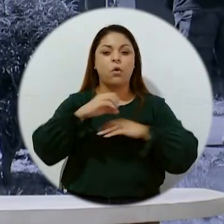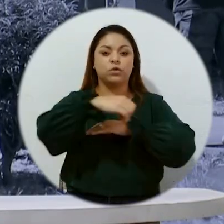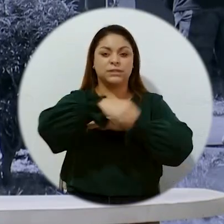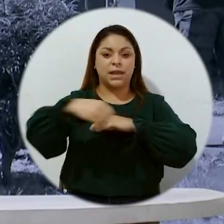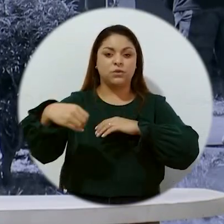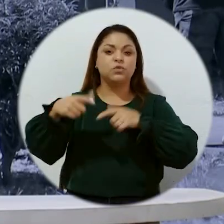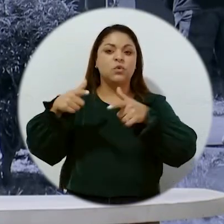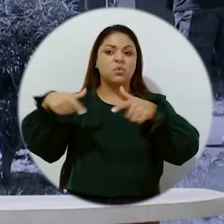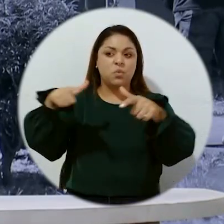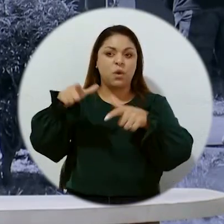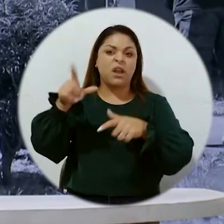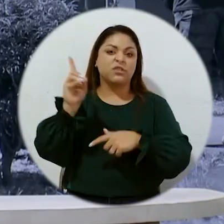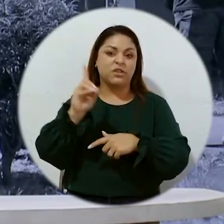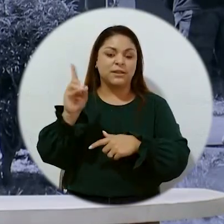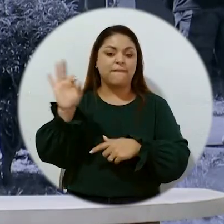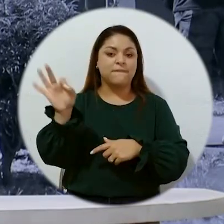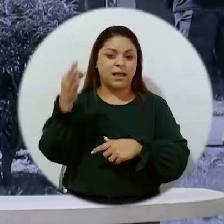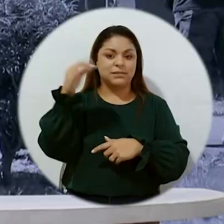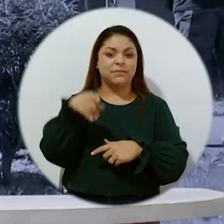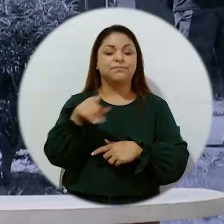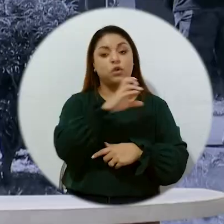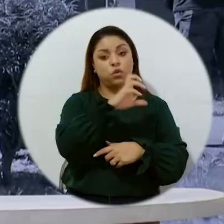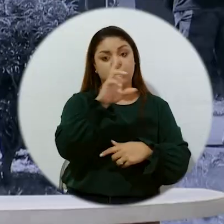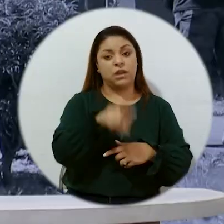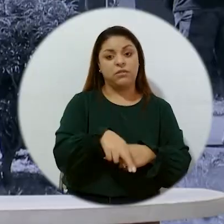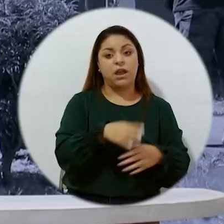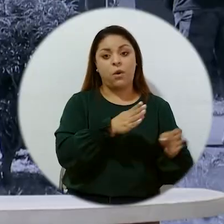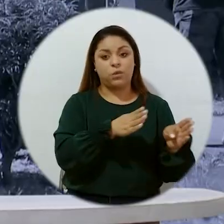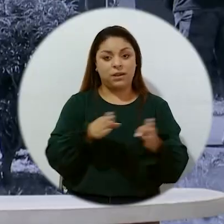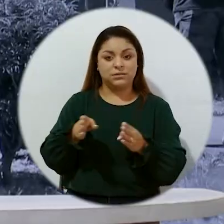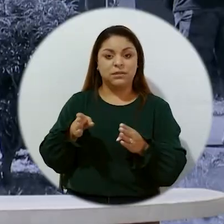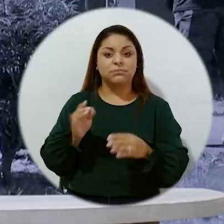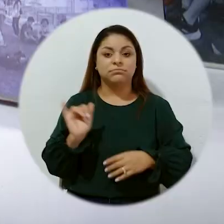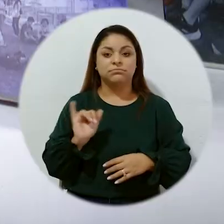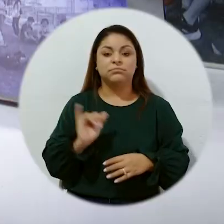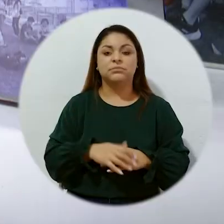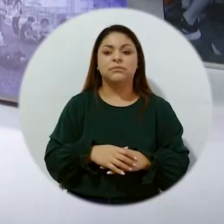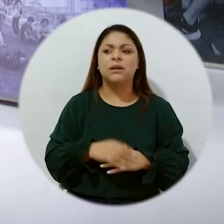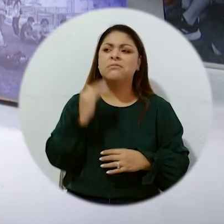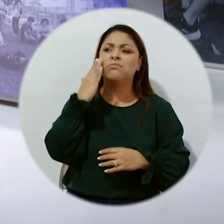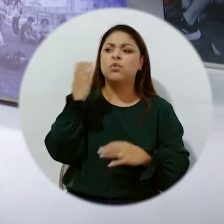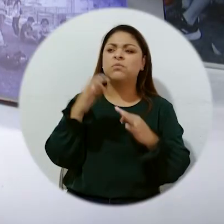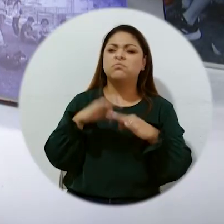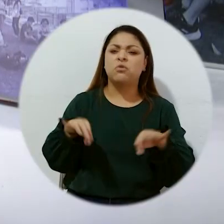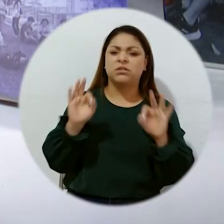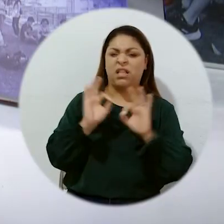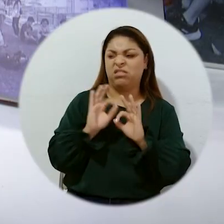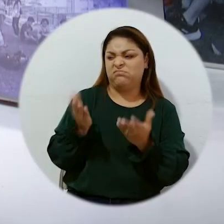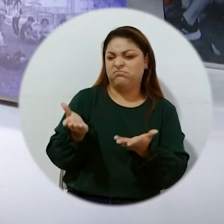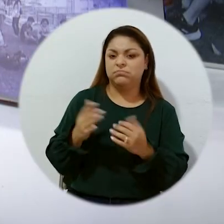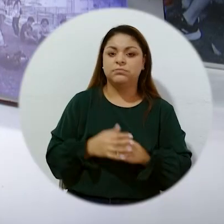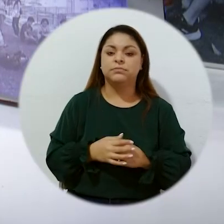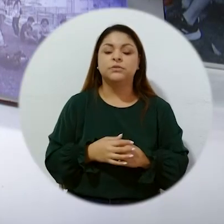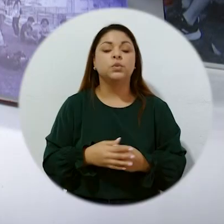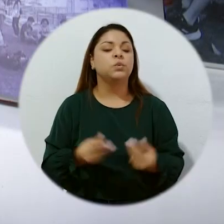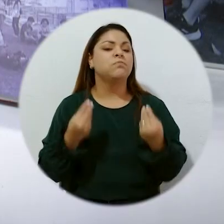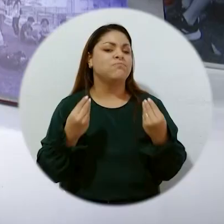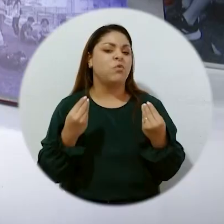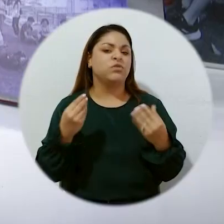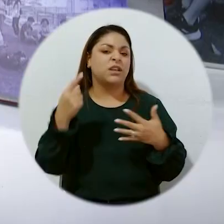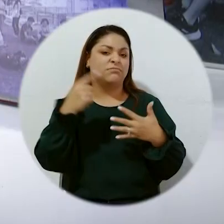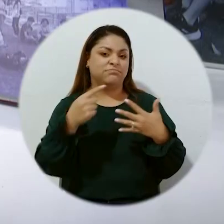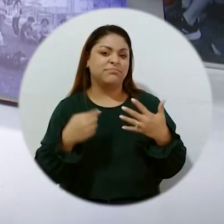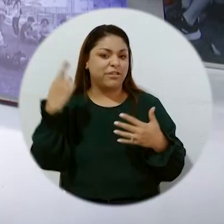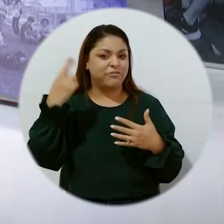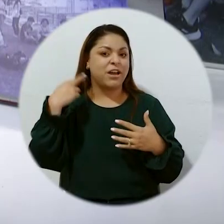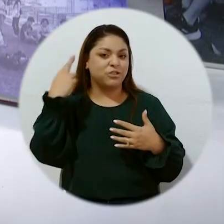es coorganizador. ¿Por qué es tan importante esta conferencia? Múltiples razones.